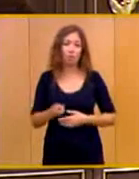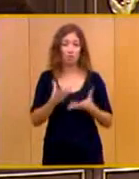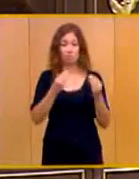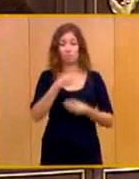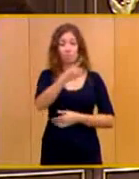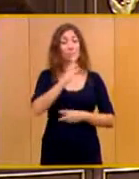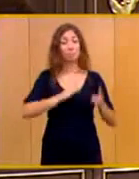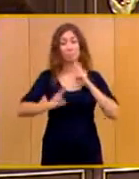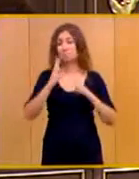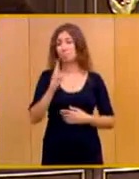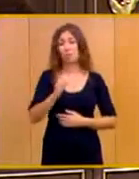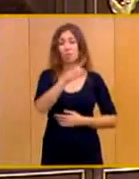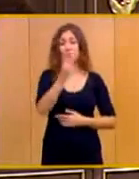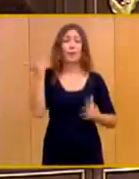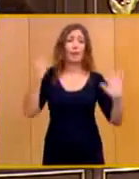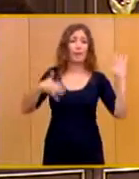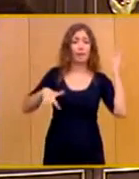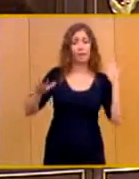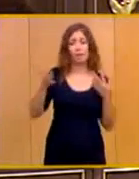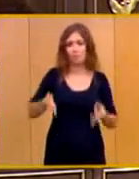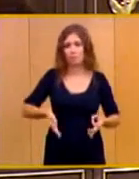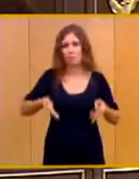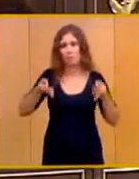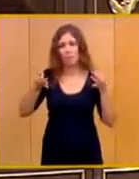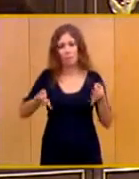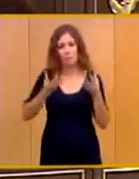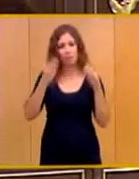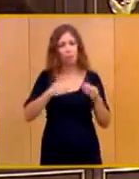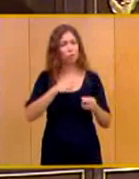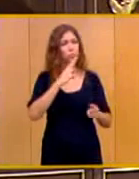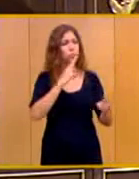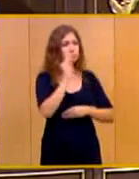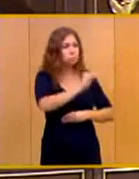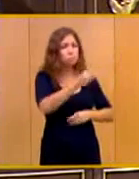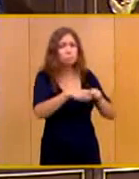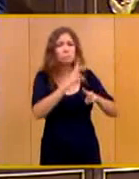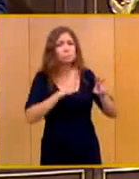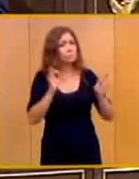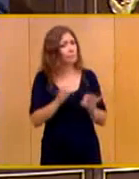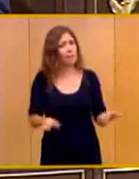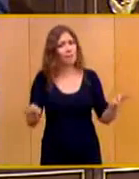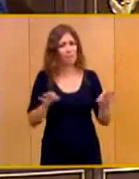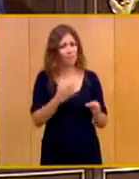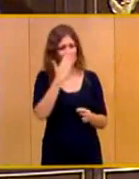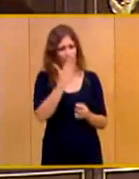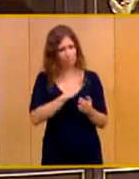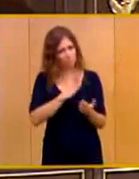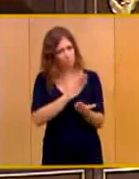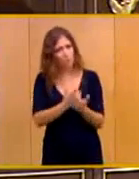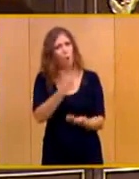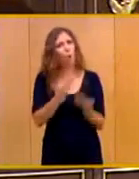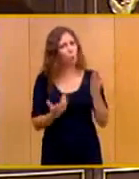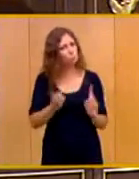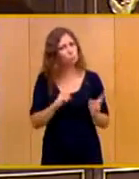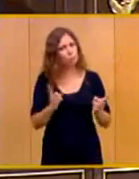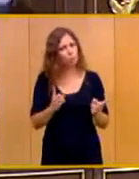a los que recurre insistentemente para evitar responder y escurrir el bulto. No sea tan injusto. ¿Acaso no tiene mi